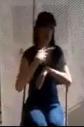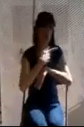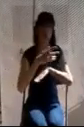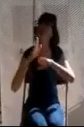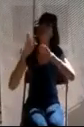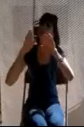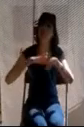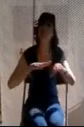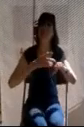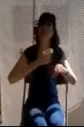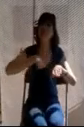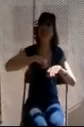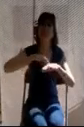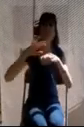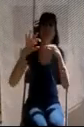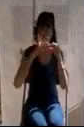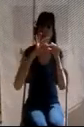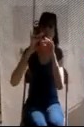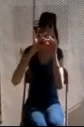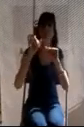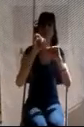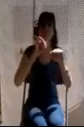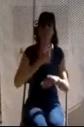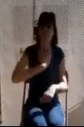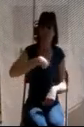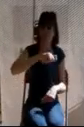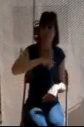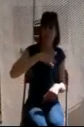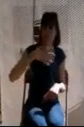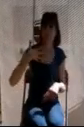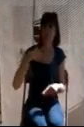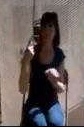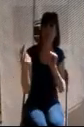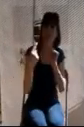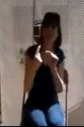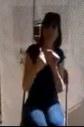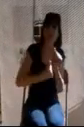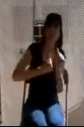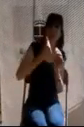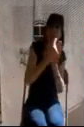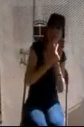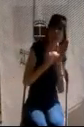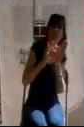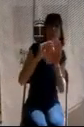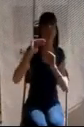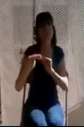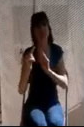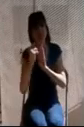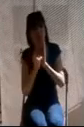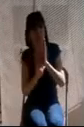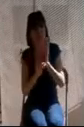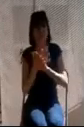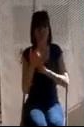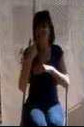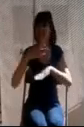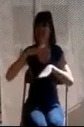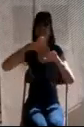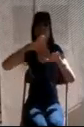por la unidad de España y por la defensa de España. Y podríamos discutir sobre mayores o menores medidas. Y en esa lealtad mutua,